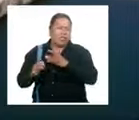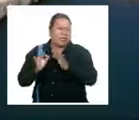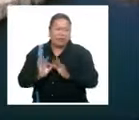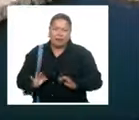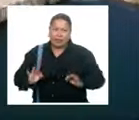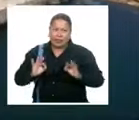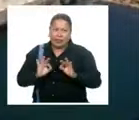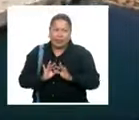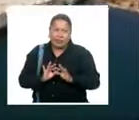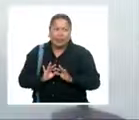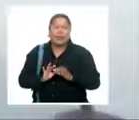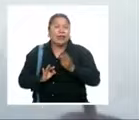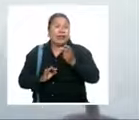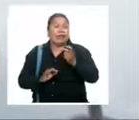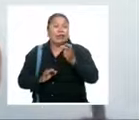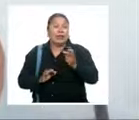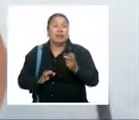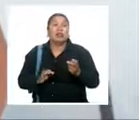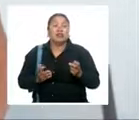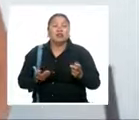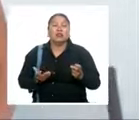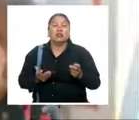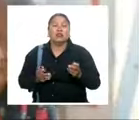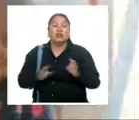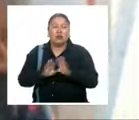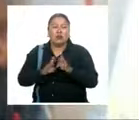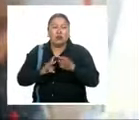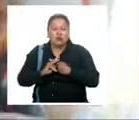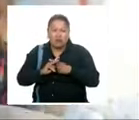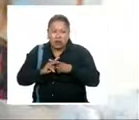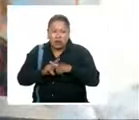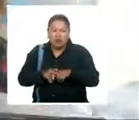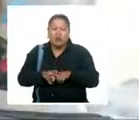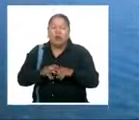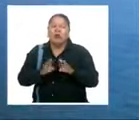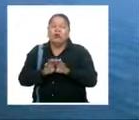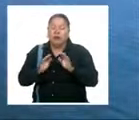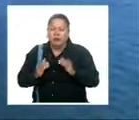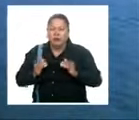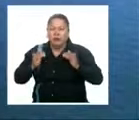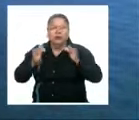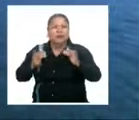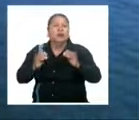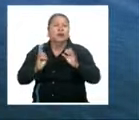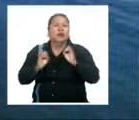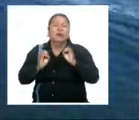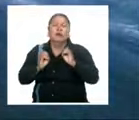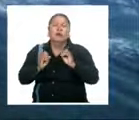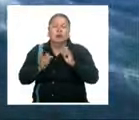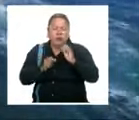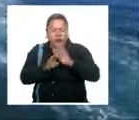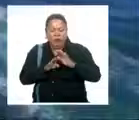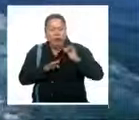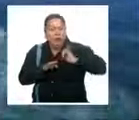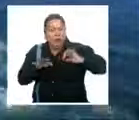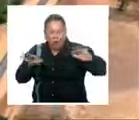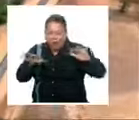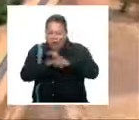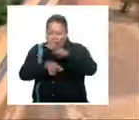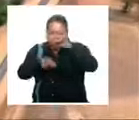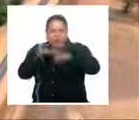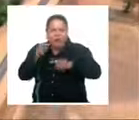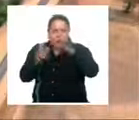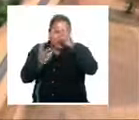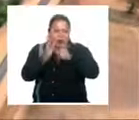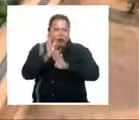y representa no solo el inicio de una nueva etapa o una nueva era de progreso y